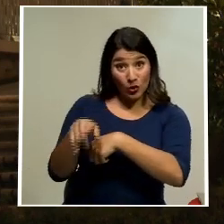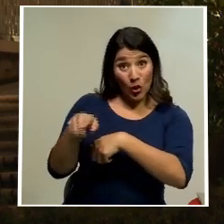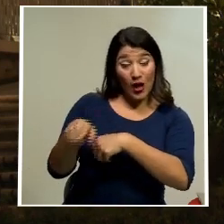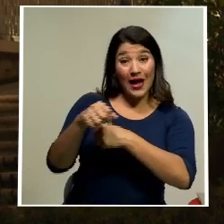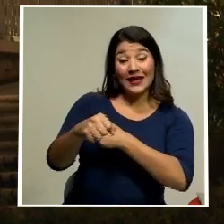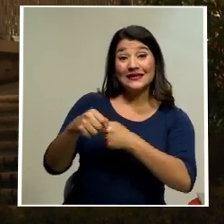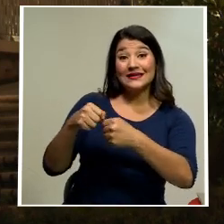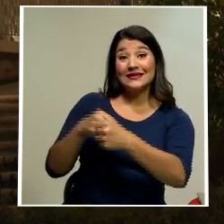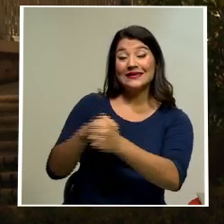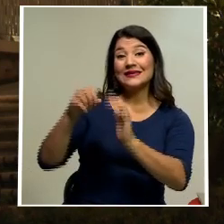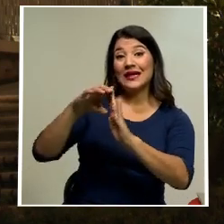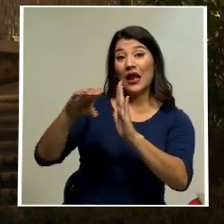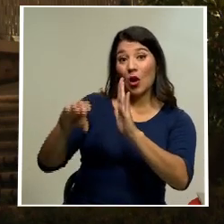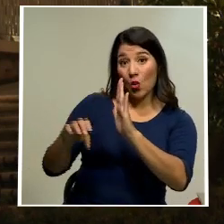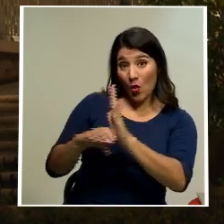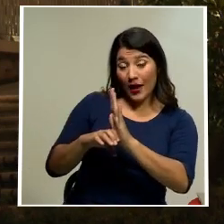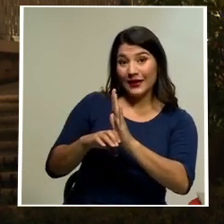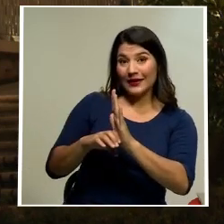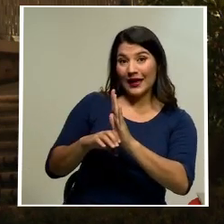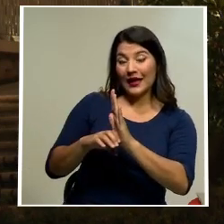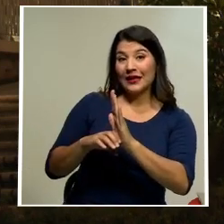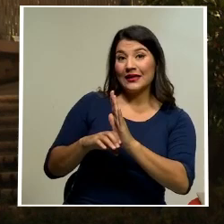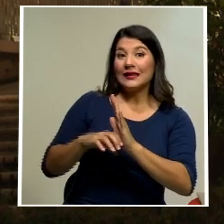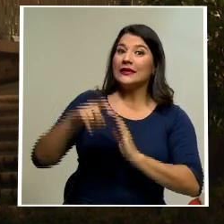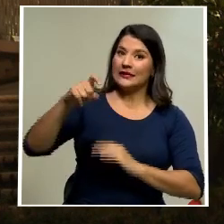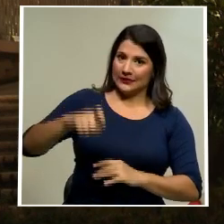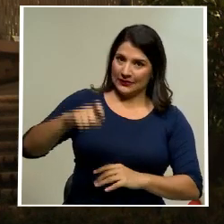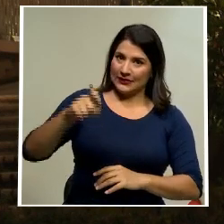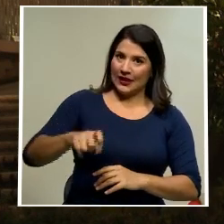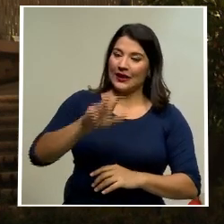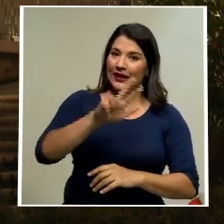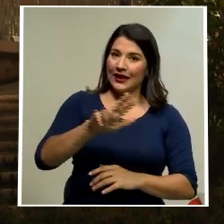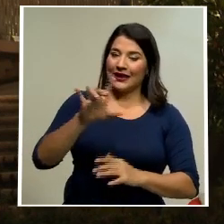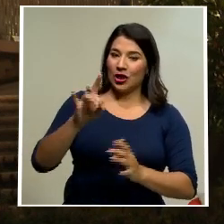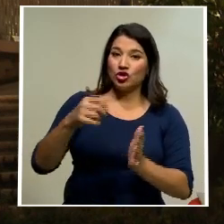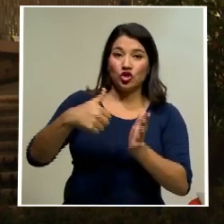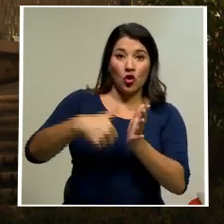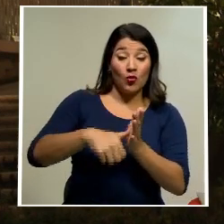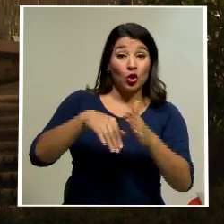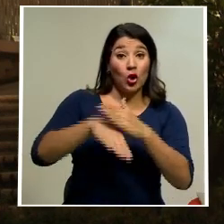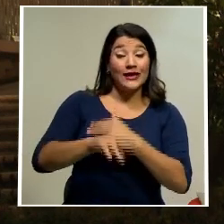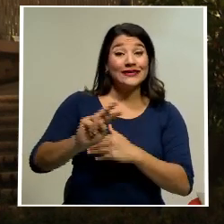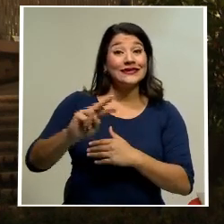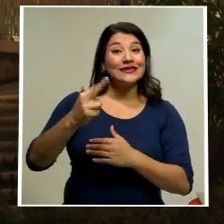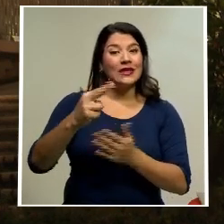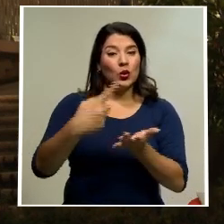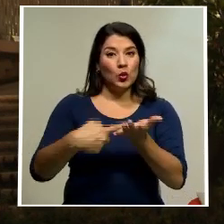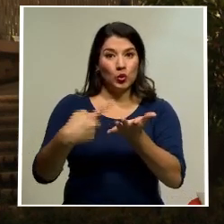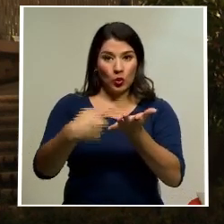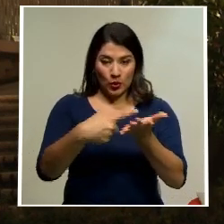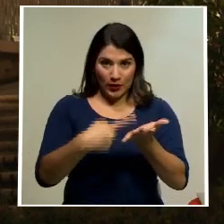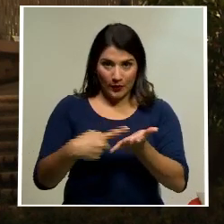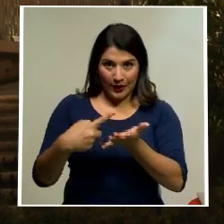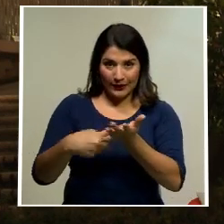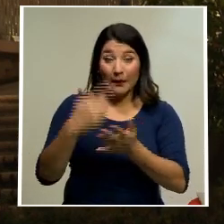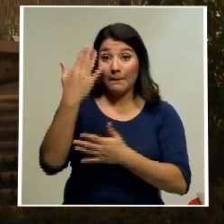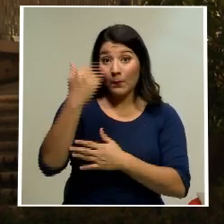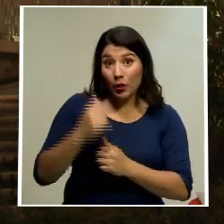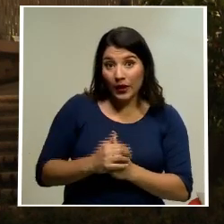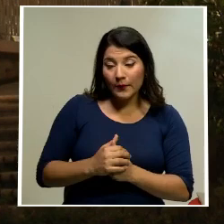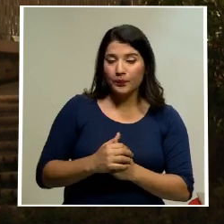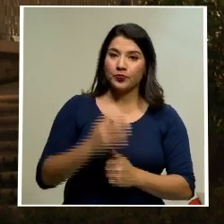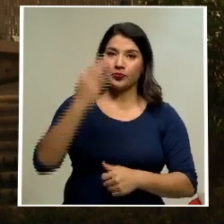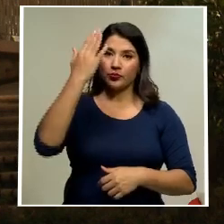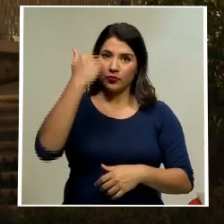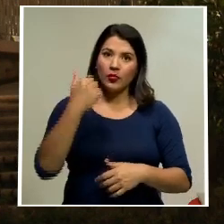Sala Constitucional, se necesitaban sí o sí los 38 votos en el segundo debate, esto porque tocaba